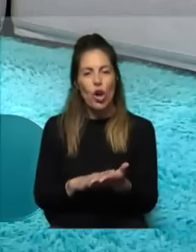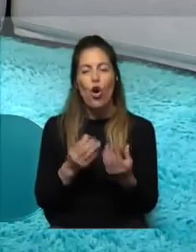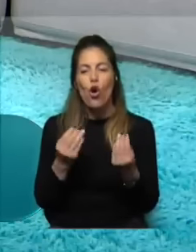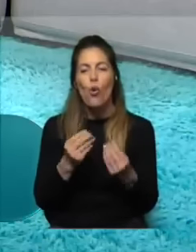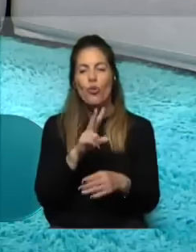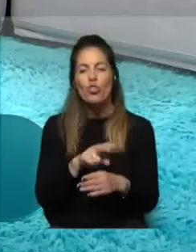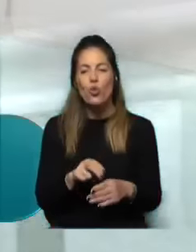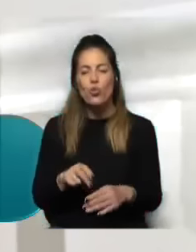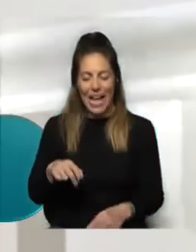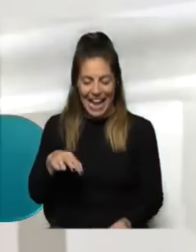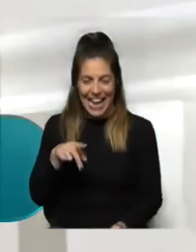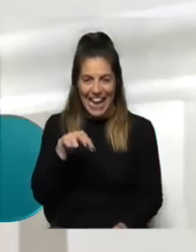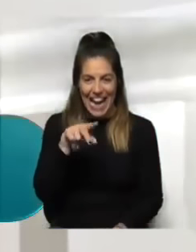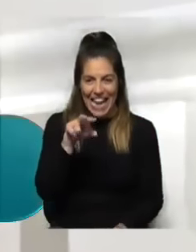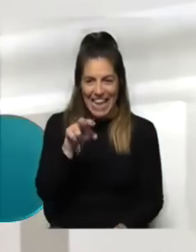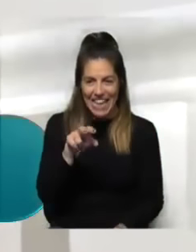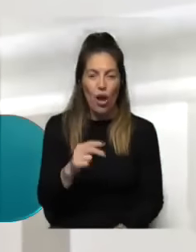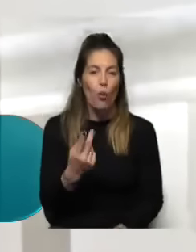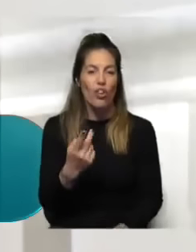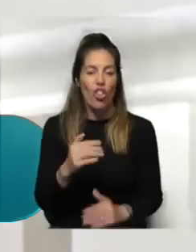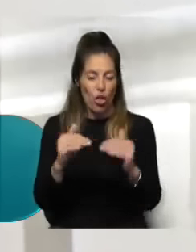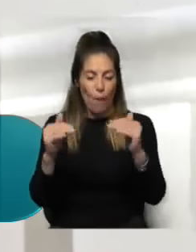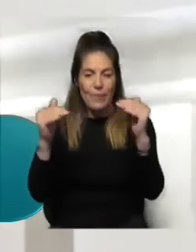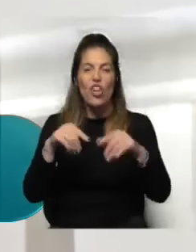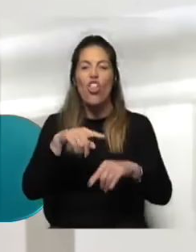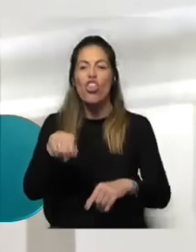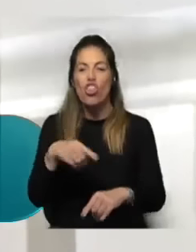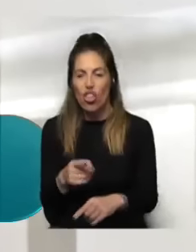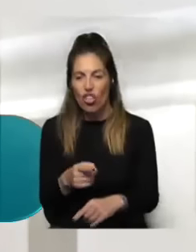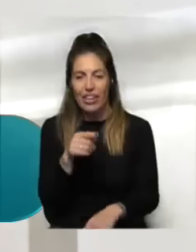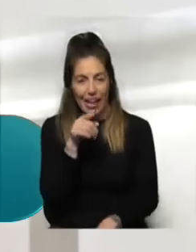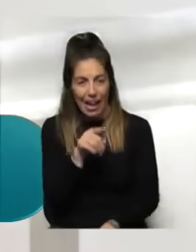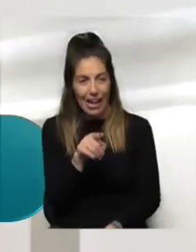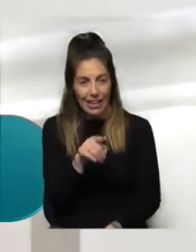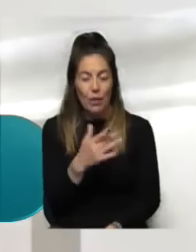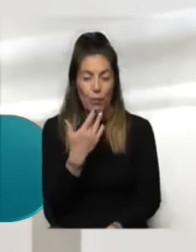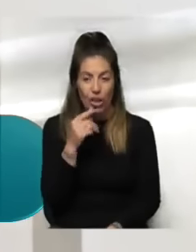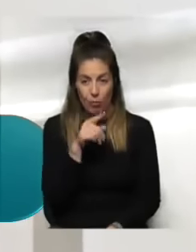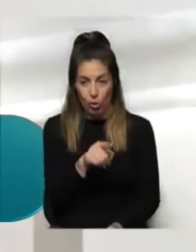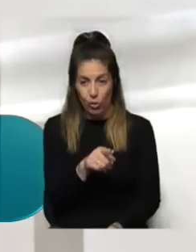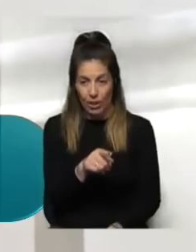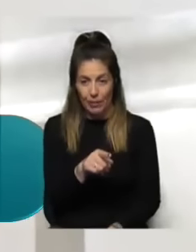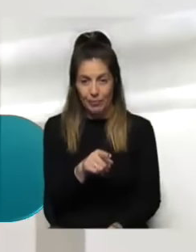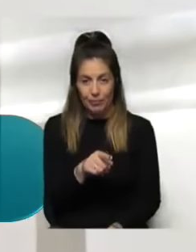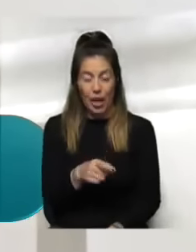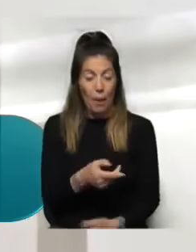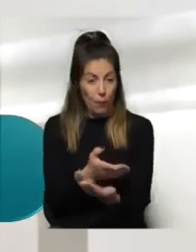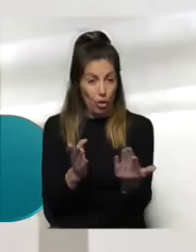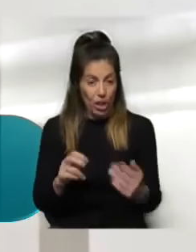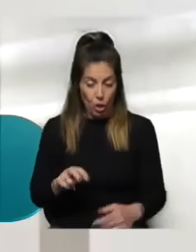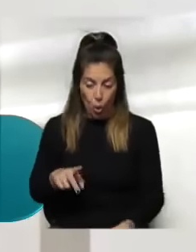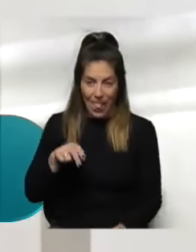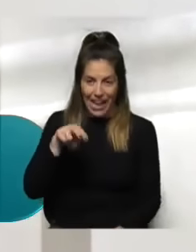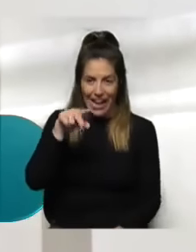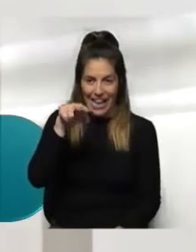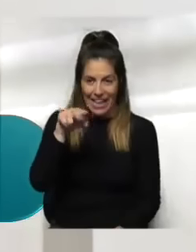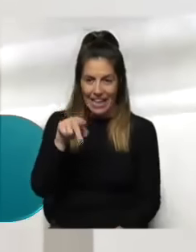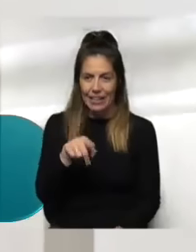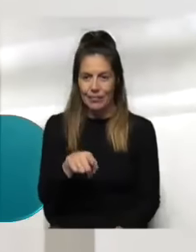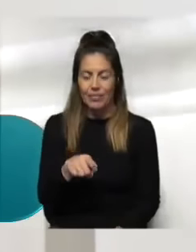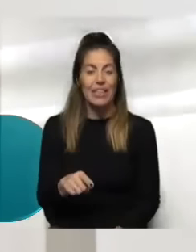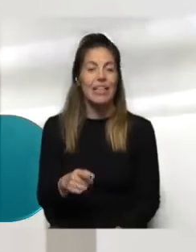utilizan espejos en las escaleras, cuando hay dos plantas, dónde se colocan. Ahí, por ejemplo, tenemos un espejo reflejando una escalera.